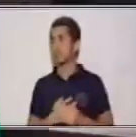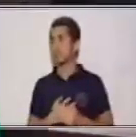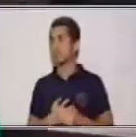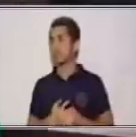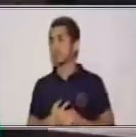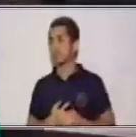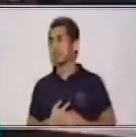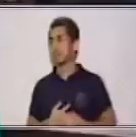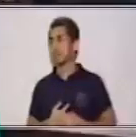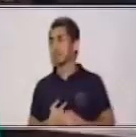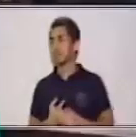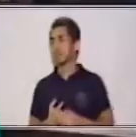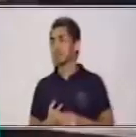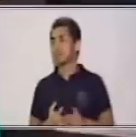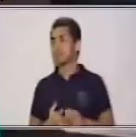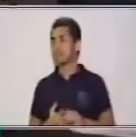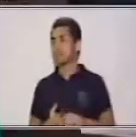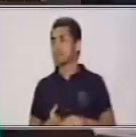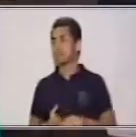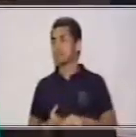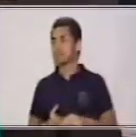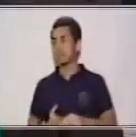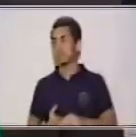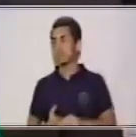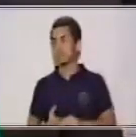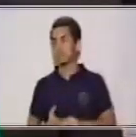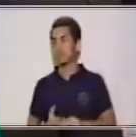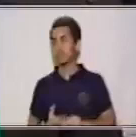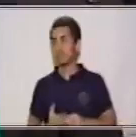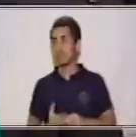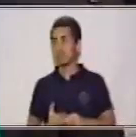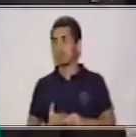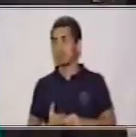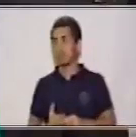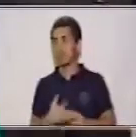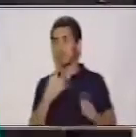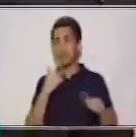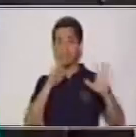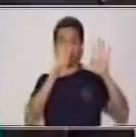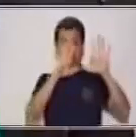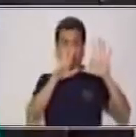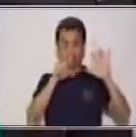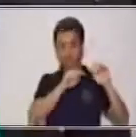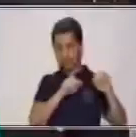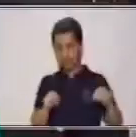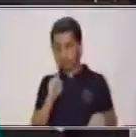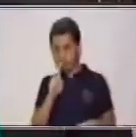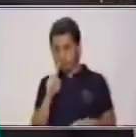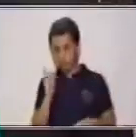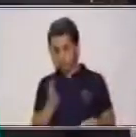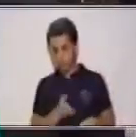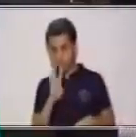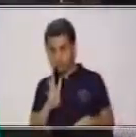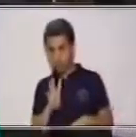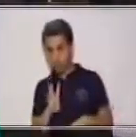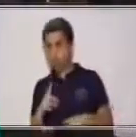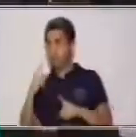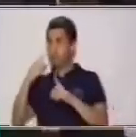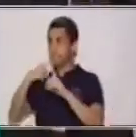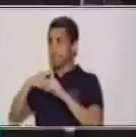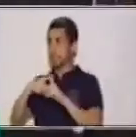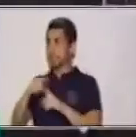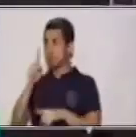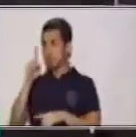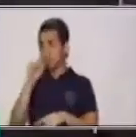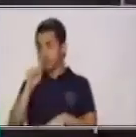Tenemos este último ejemplo. Tenemos aquí 10 dividido un cuarto más 4, un medio dividido un cuarto, todo esto